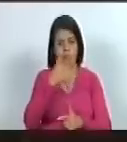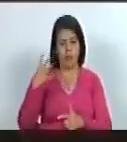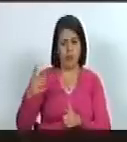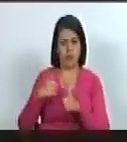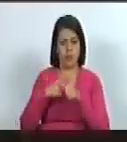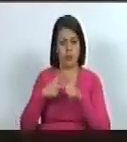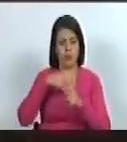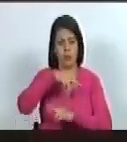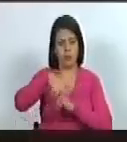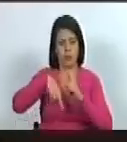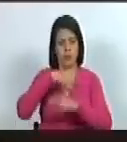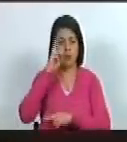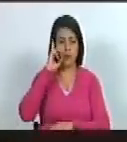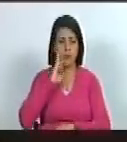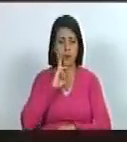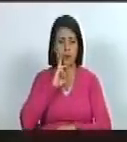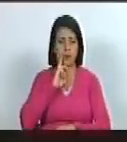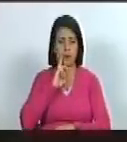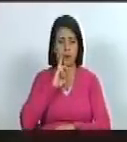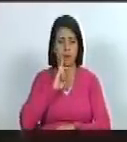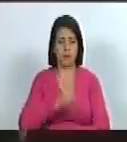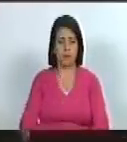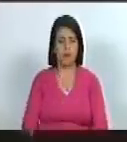de la revolución bolivariana